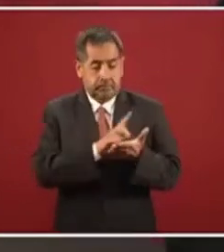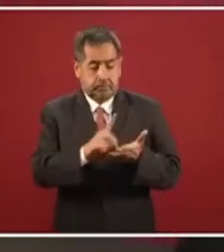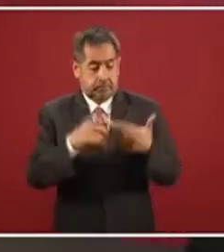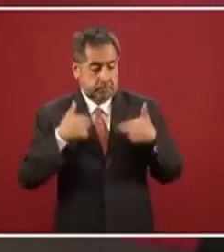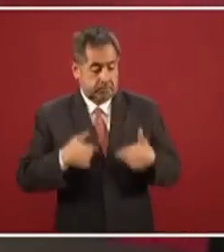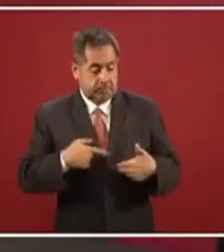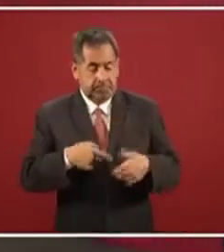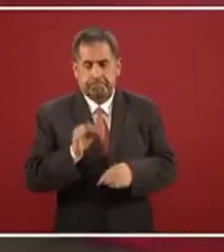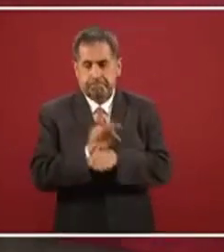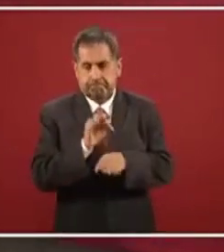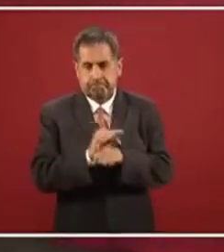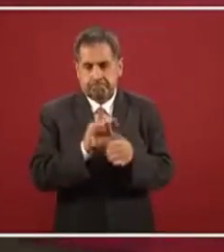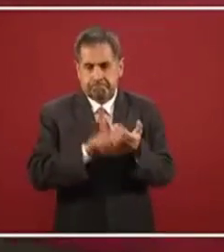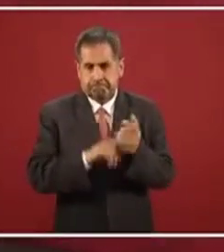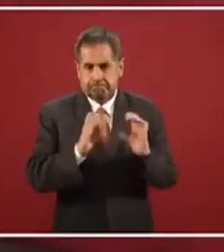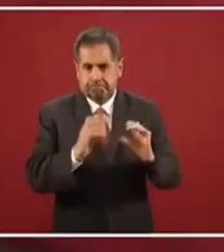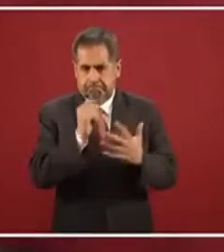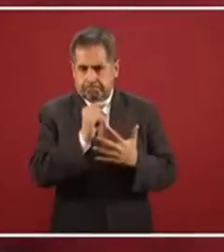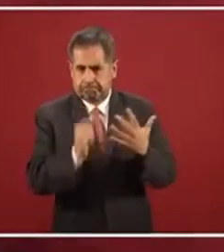humanos.